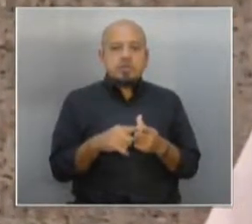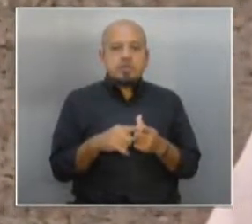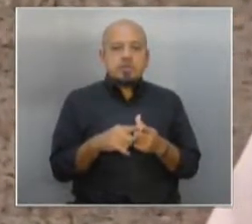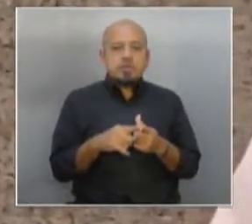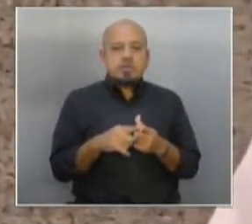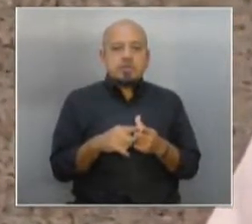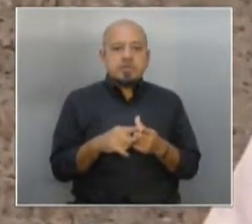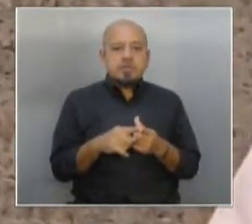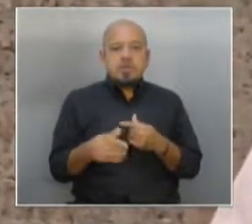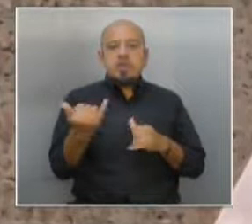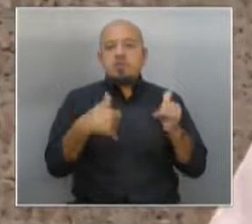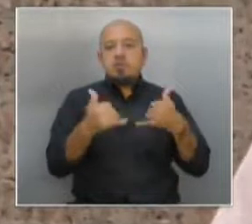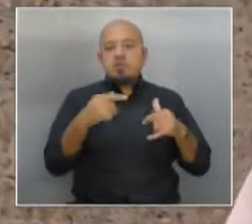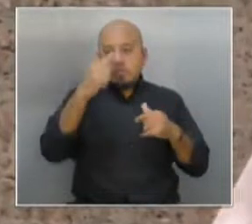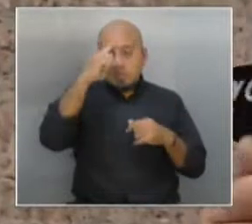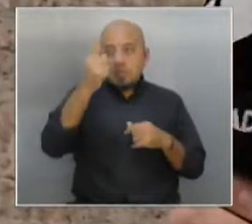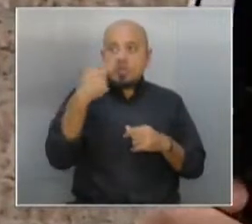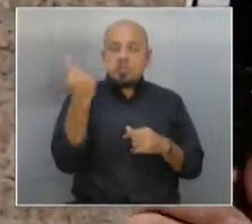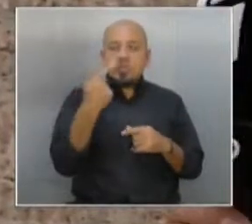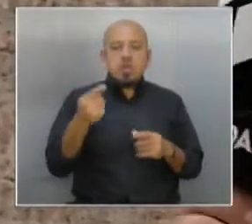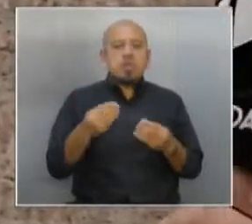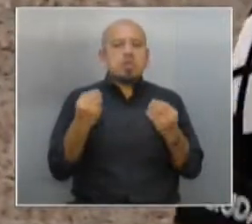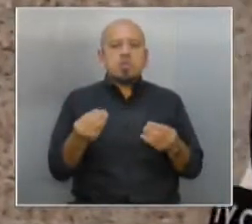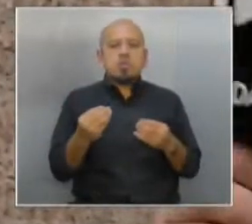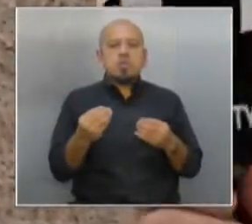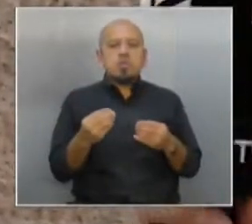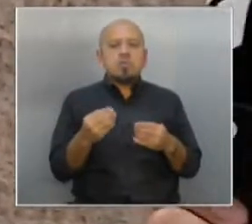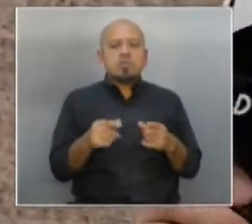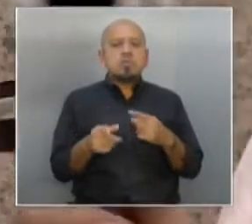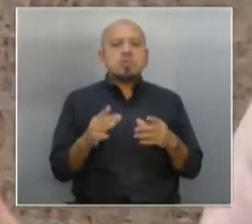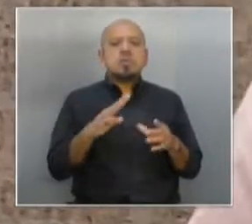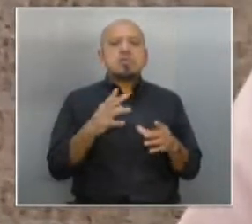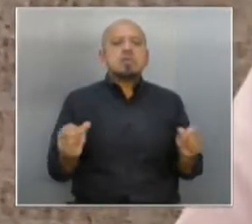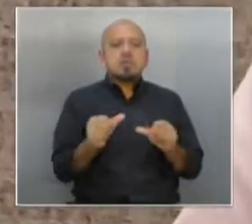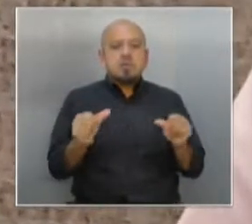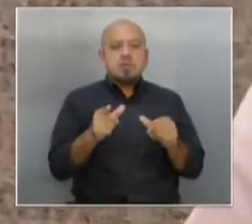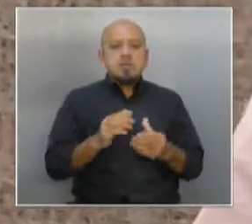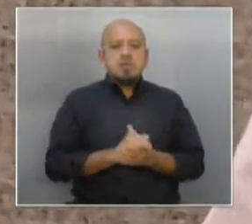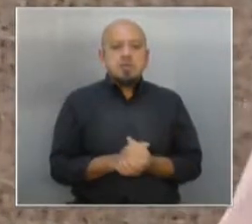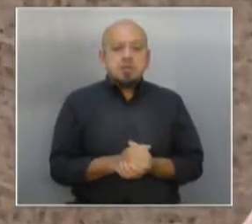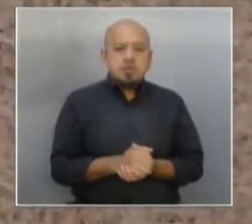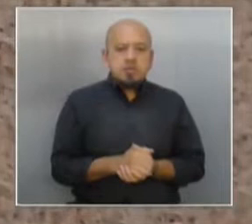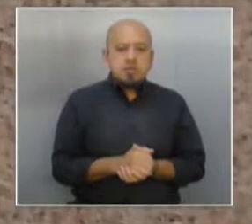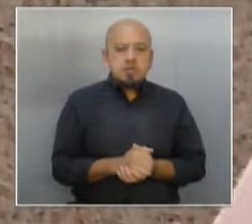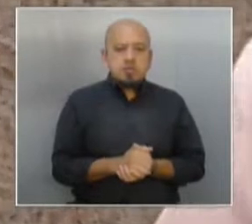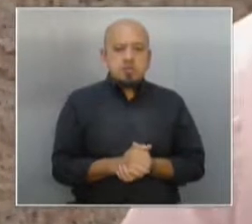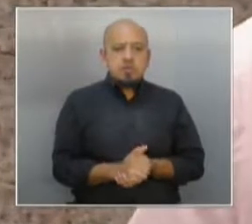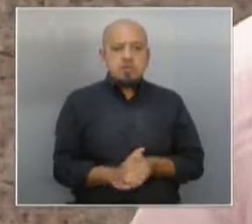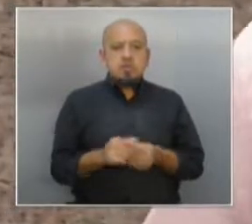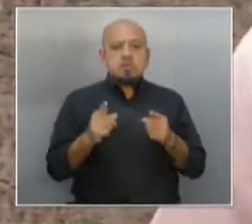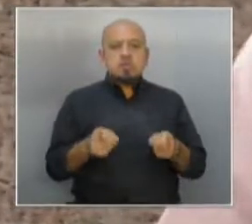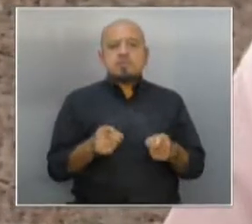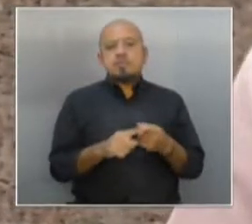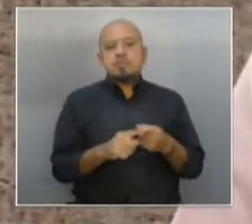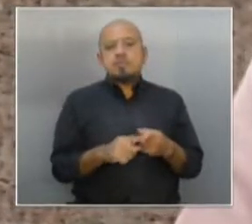de la información internacional. ¿Desde qué punto de vista? ¿Desde qué se busca profundizar? Se busca de que los lectores y las